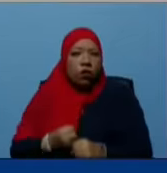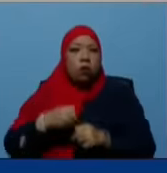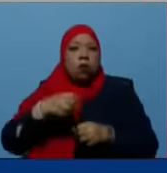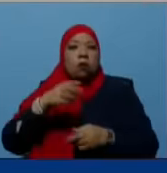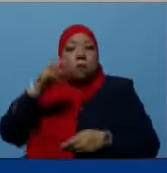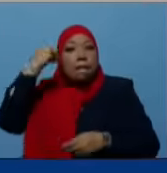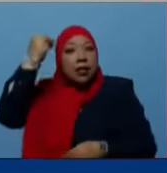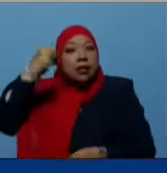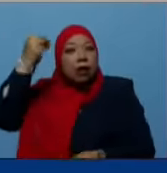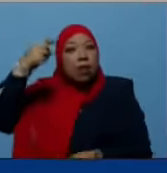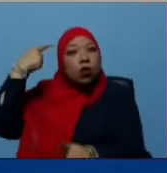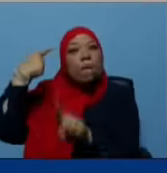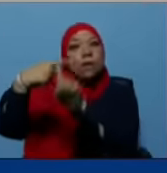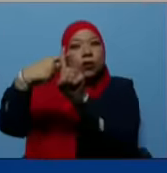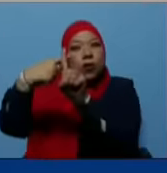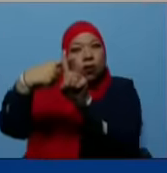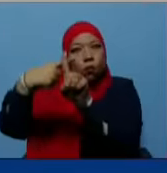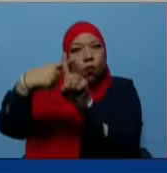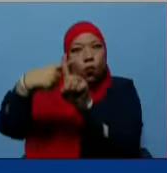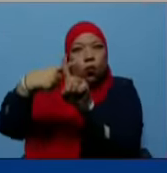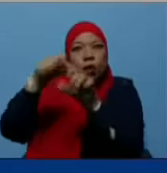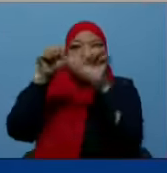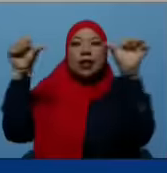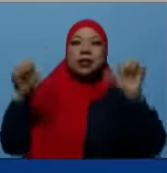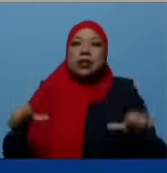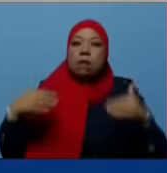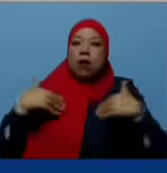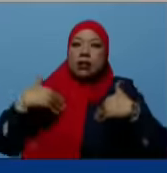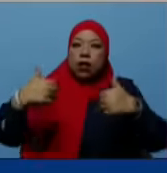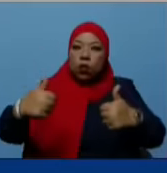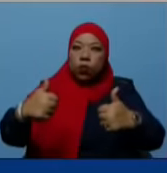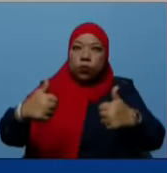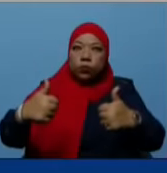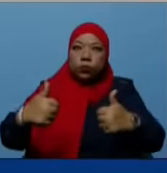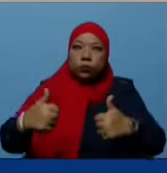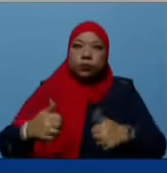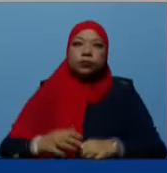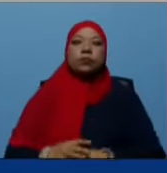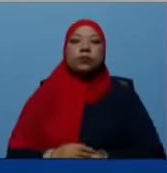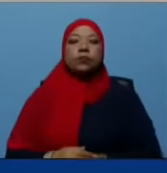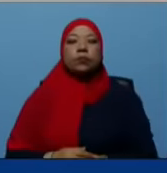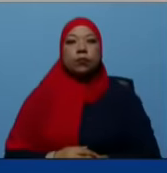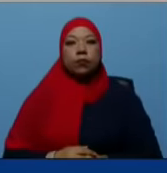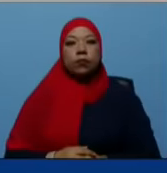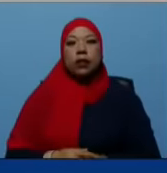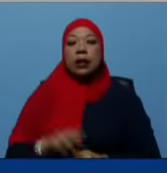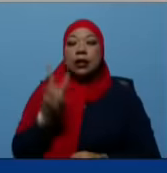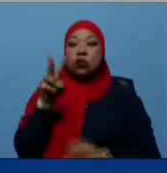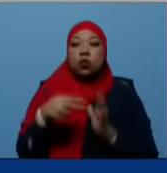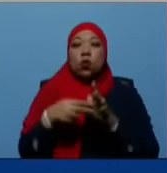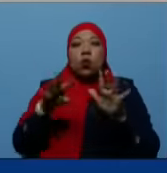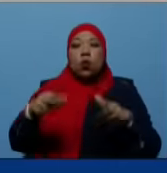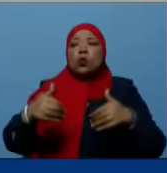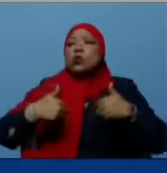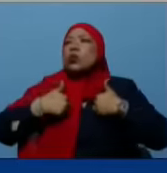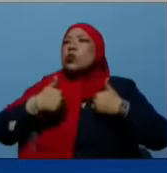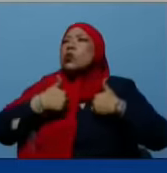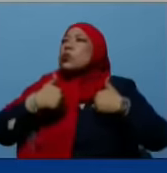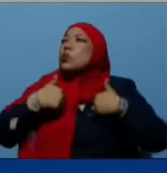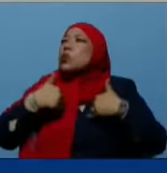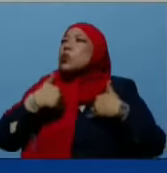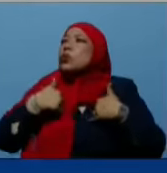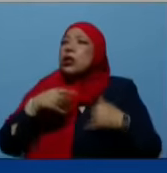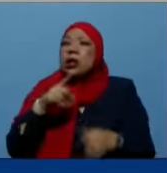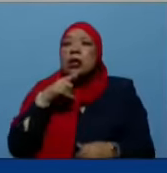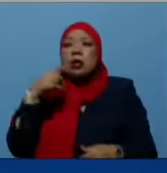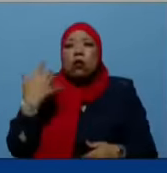optimismo. El sistema de salud, bueno, aquella vez en el 19 sufrimos mucho.